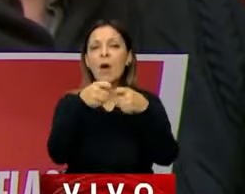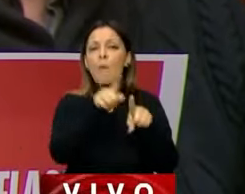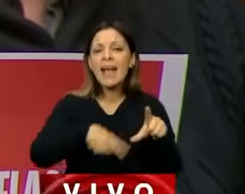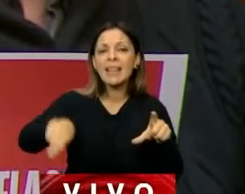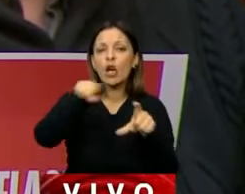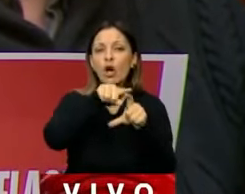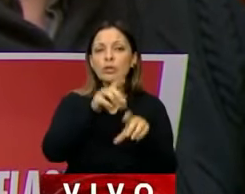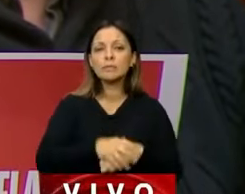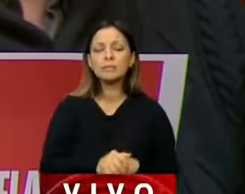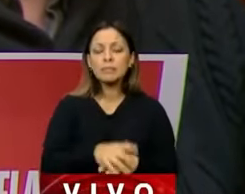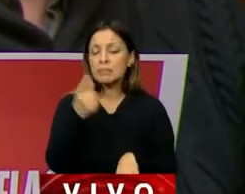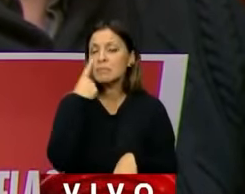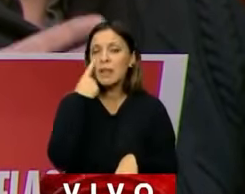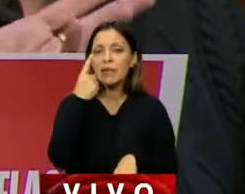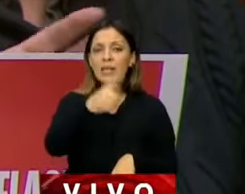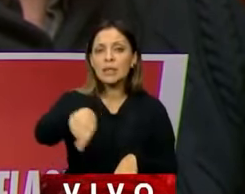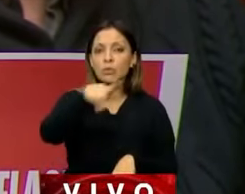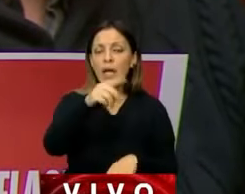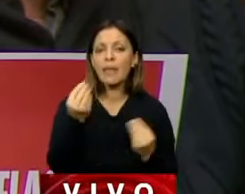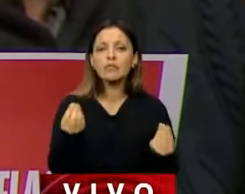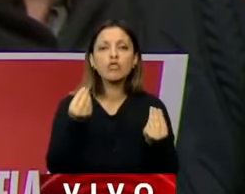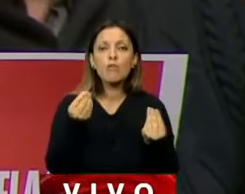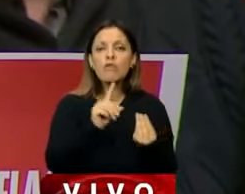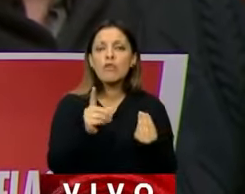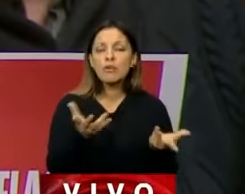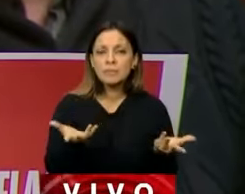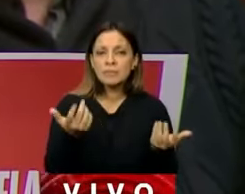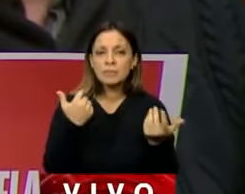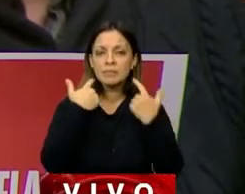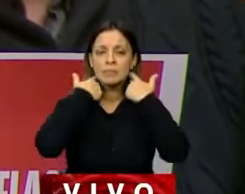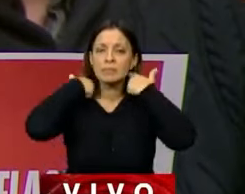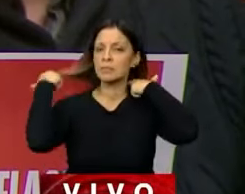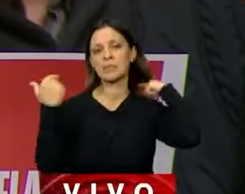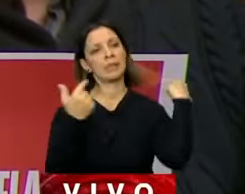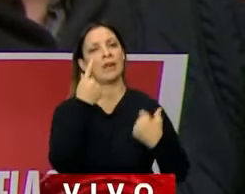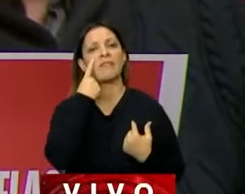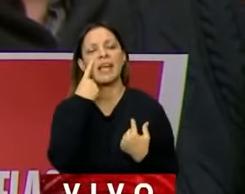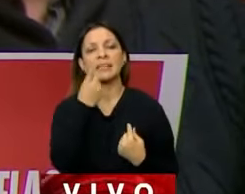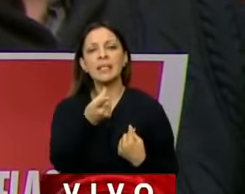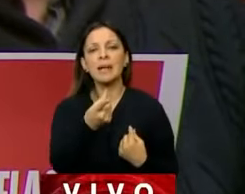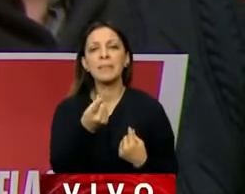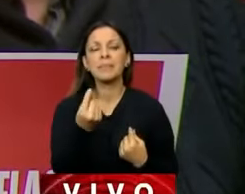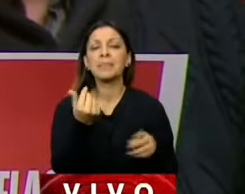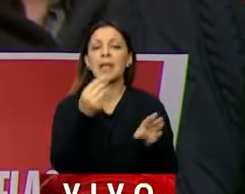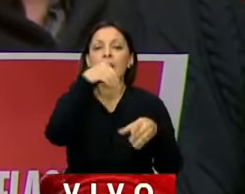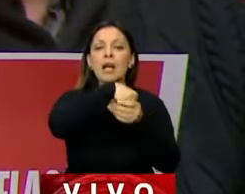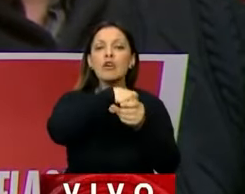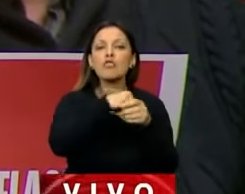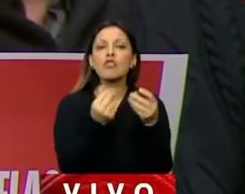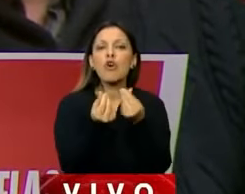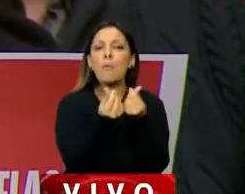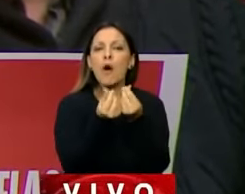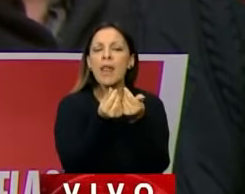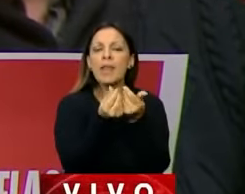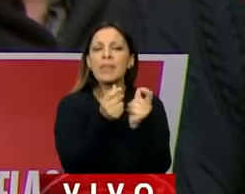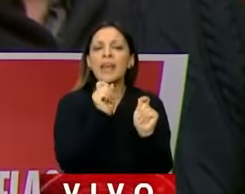ustedes cómo no derrama. No derrama porque claramente vean cuánto del componente